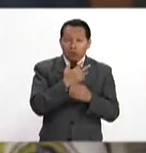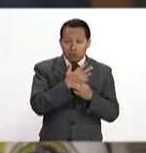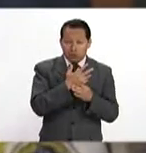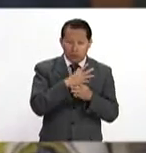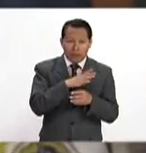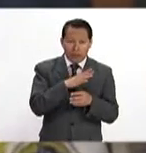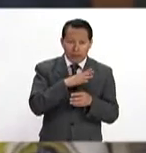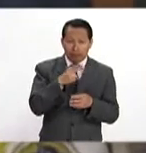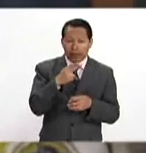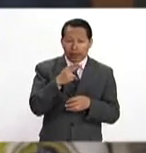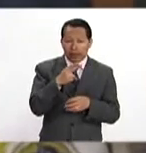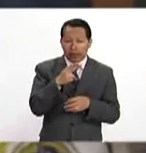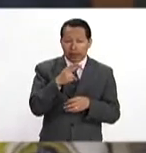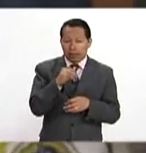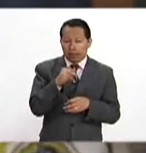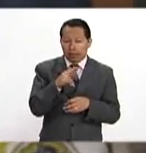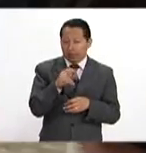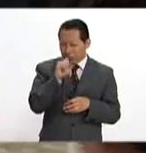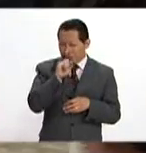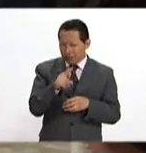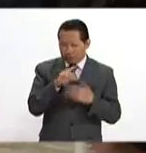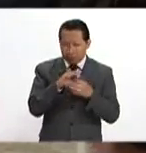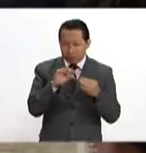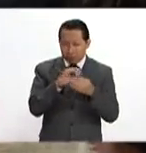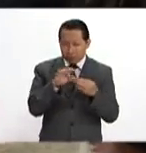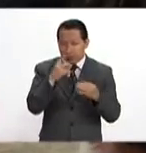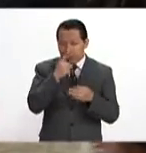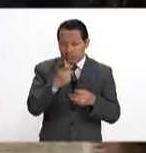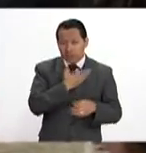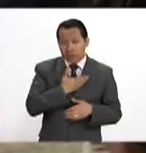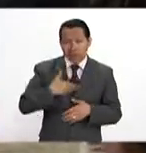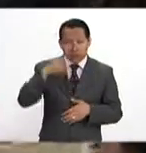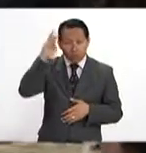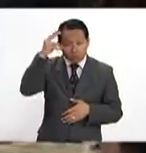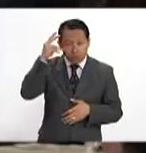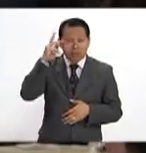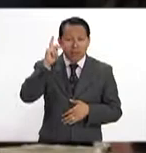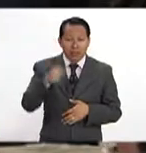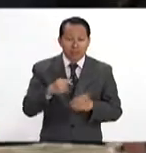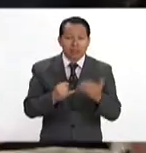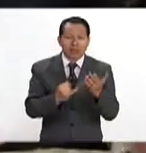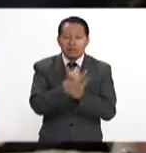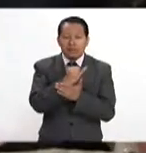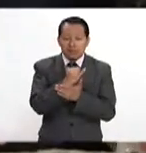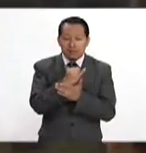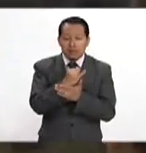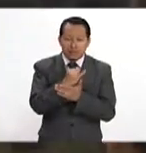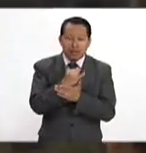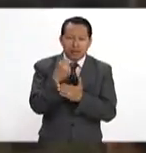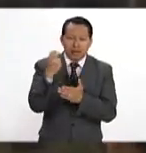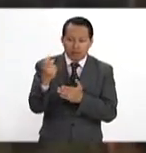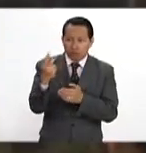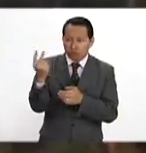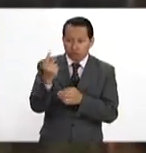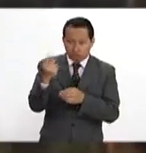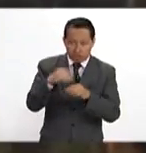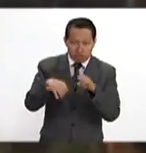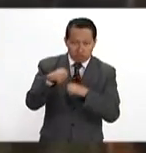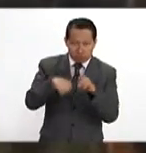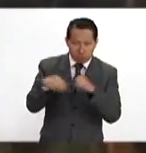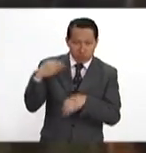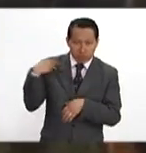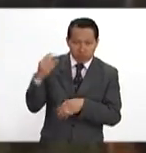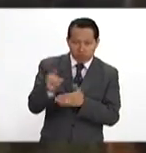Departamento de Estado, Heather Nauert, dijo que fue el presidente Donald Trump quien tomó la decisión de expulsar a los diplomáticos de